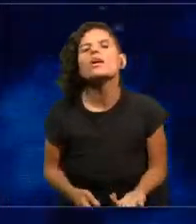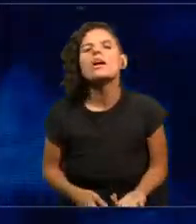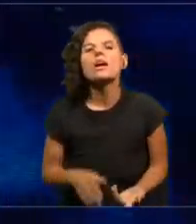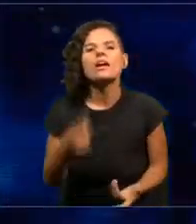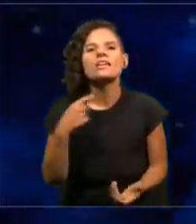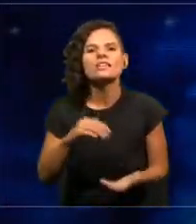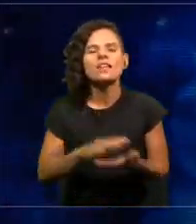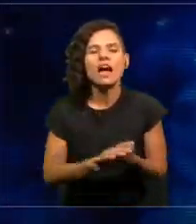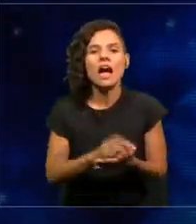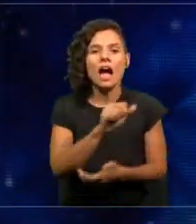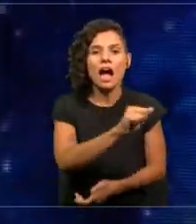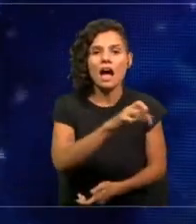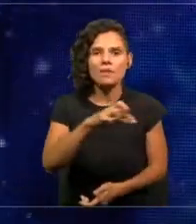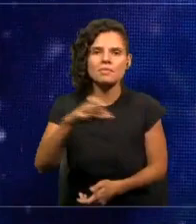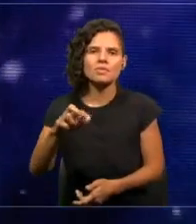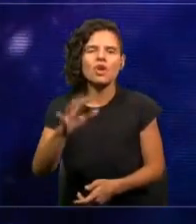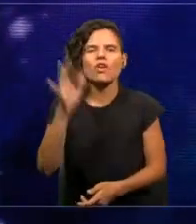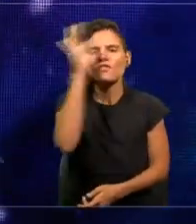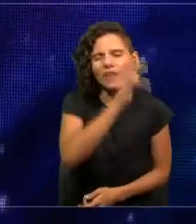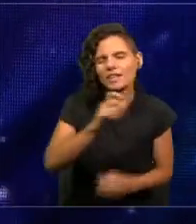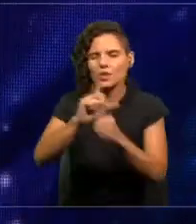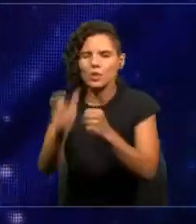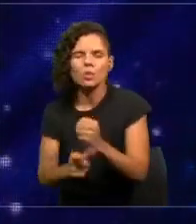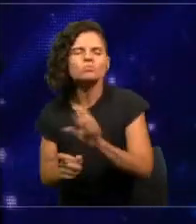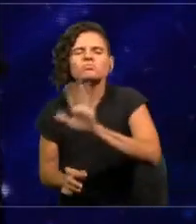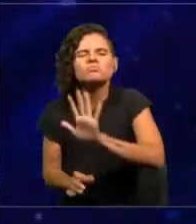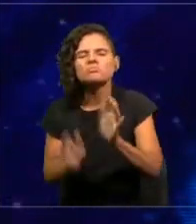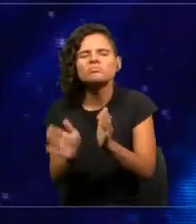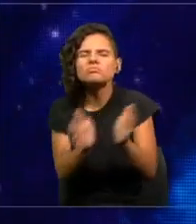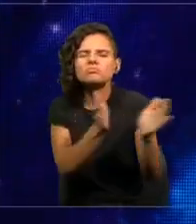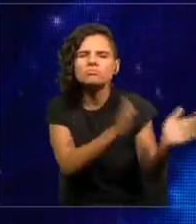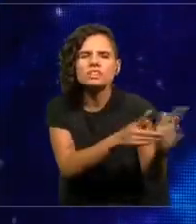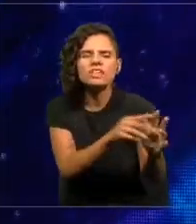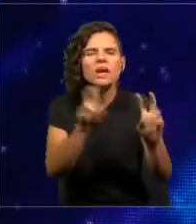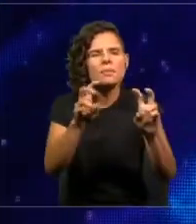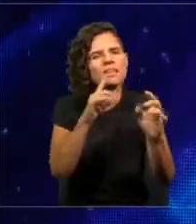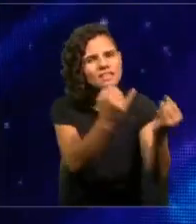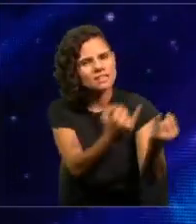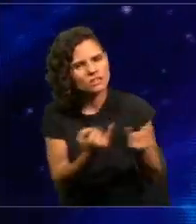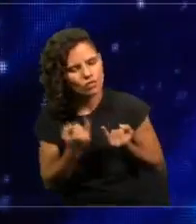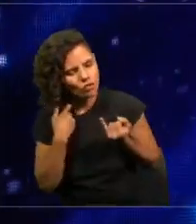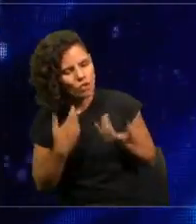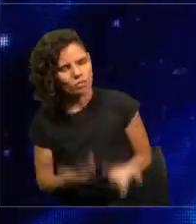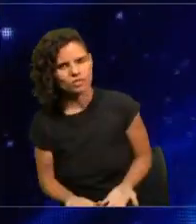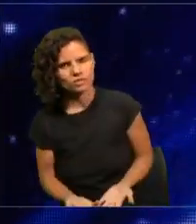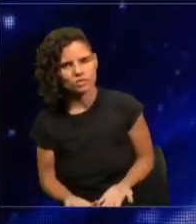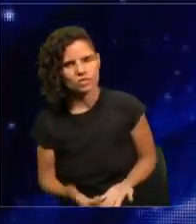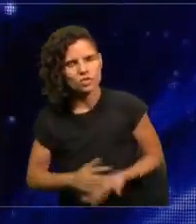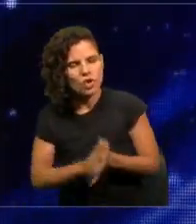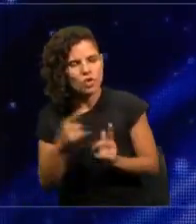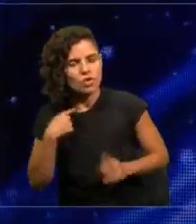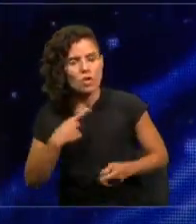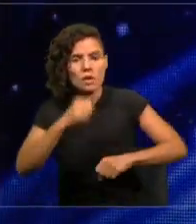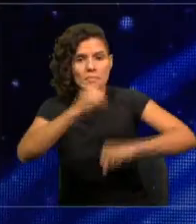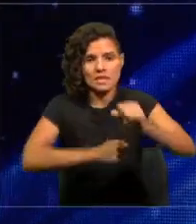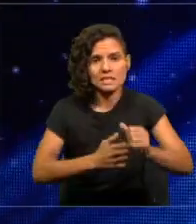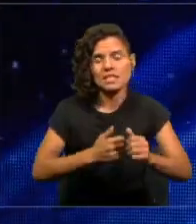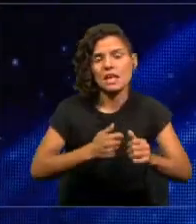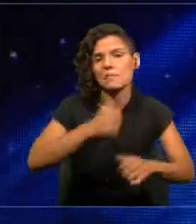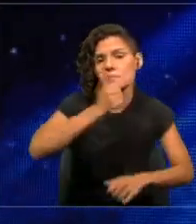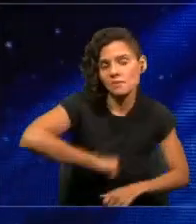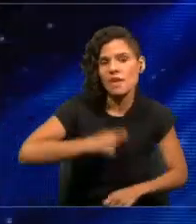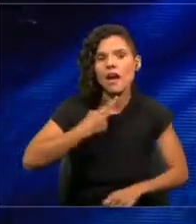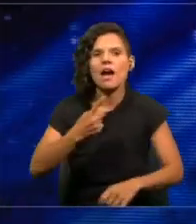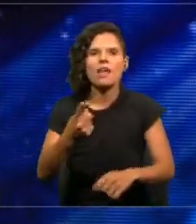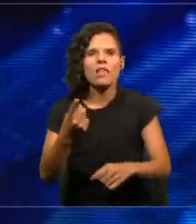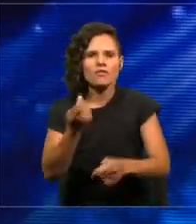las aplicaciones no veamos como facebook sino que también tiene que ver para los datos en el uso de las empresas privadas el retail la